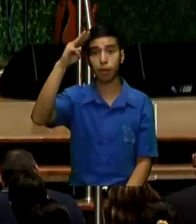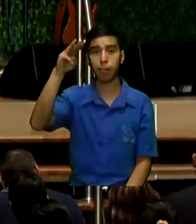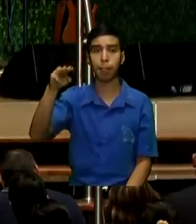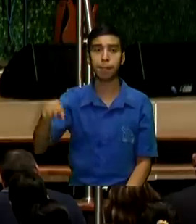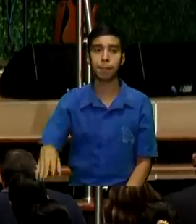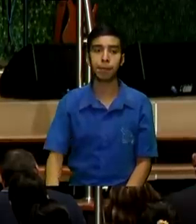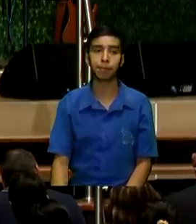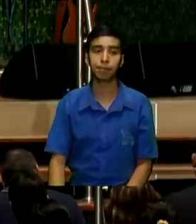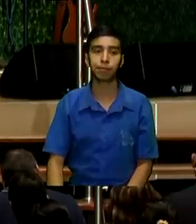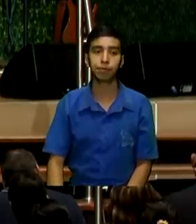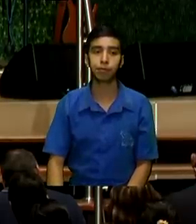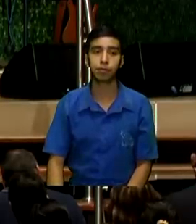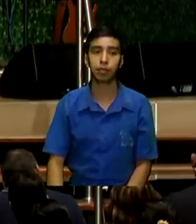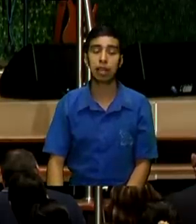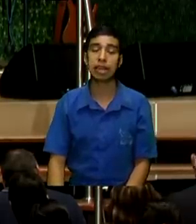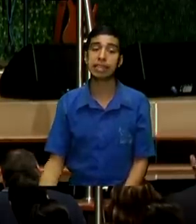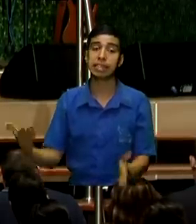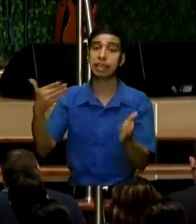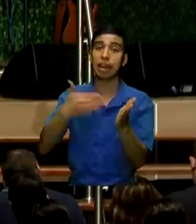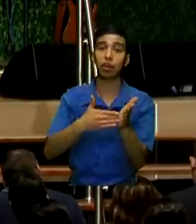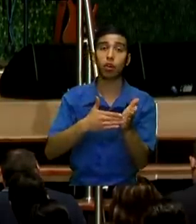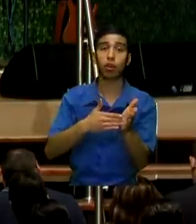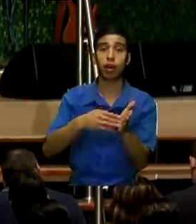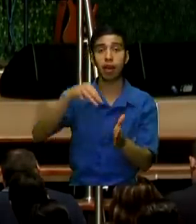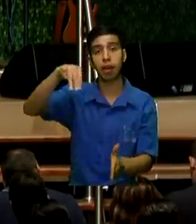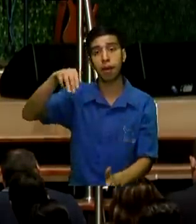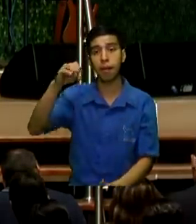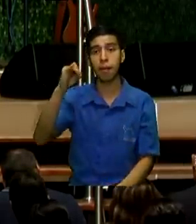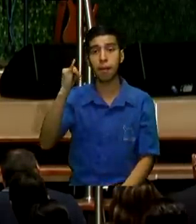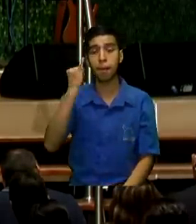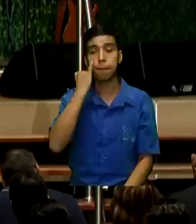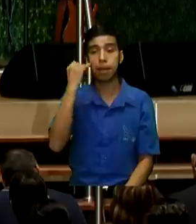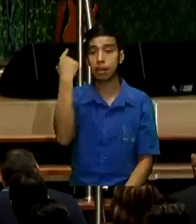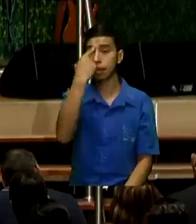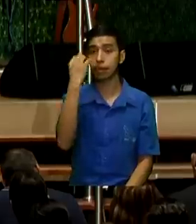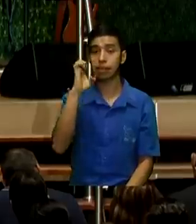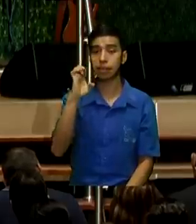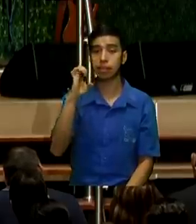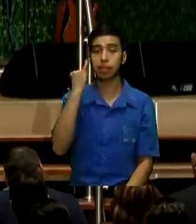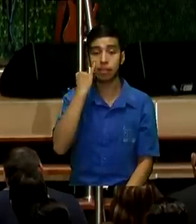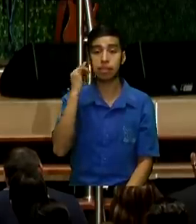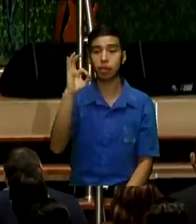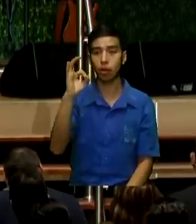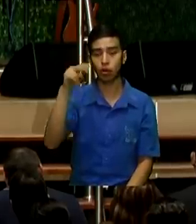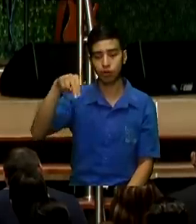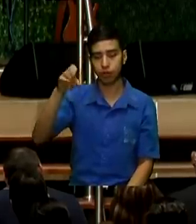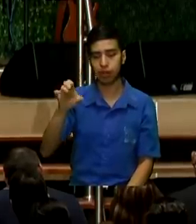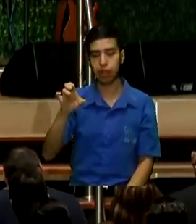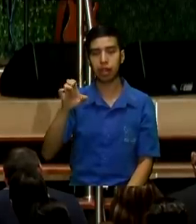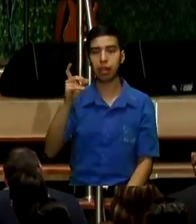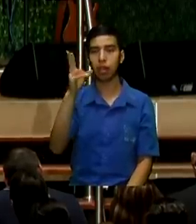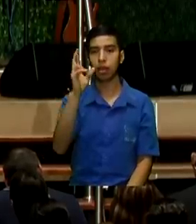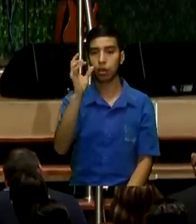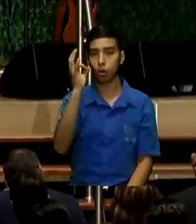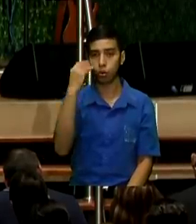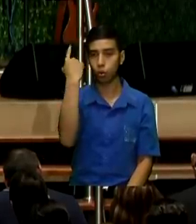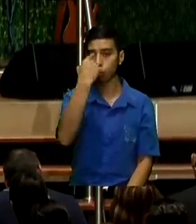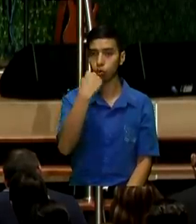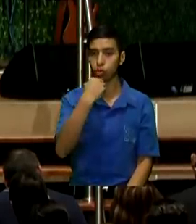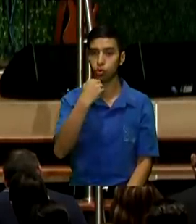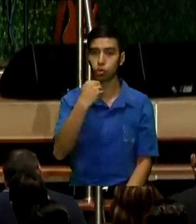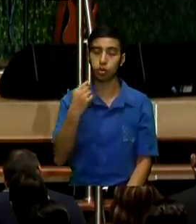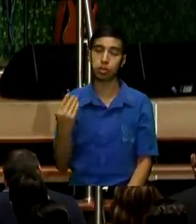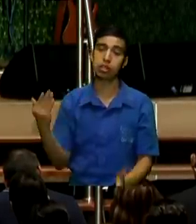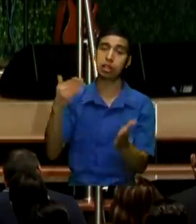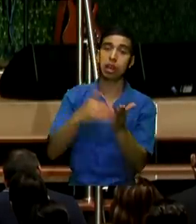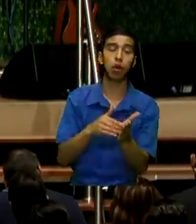llegaron unos misioneros que les estaban enseñando un poquitito de guerra espiritual. Y lo que fueron a hacer, a echarle